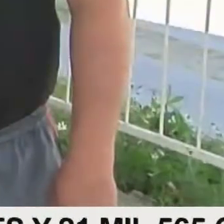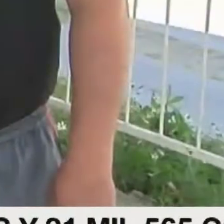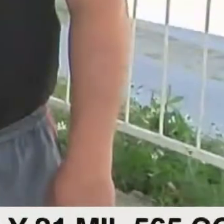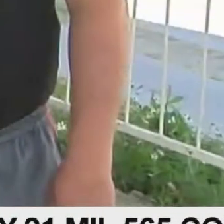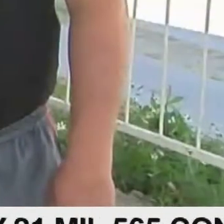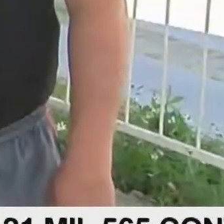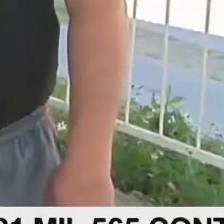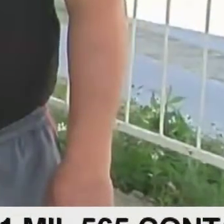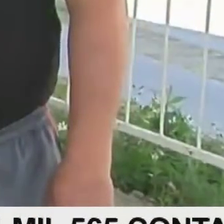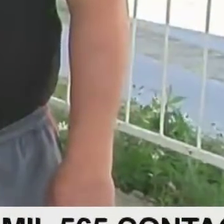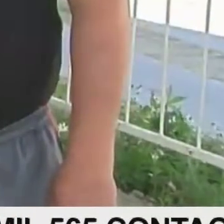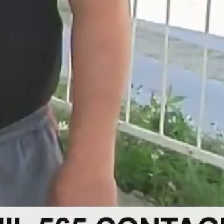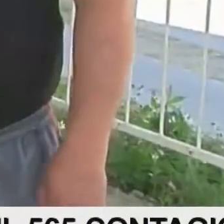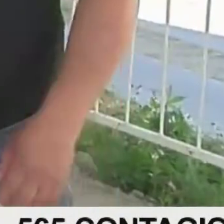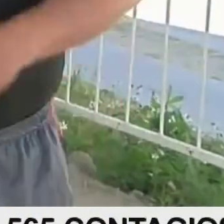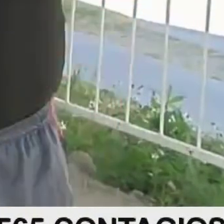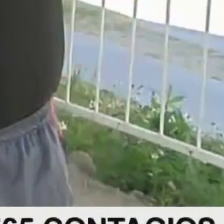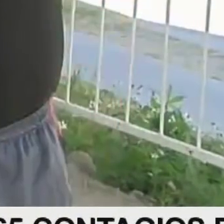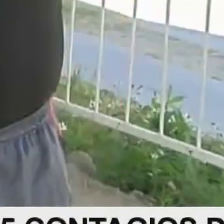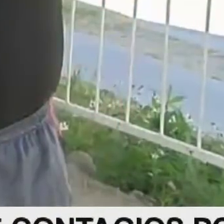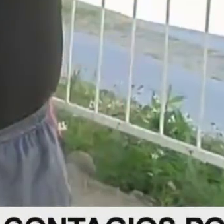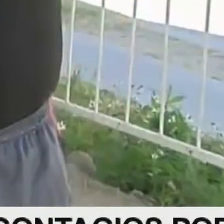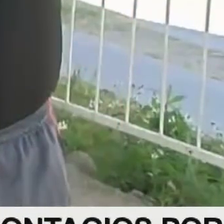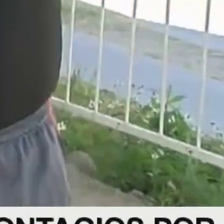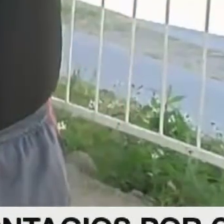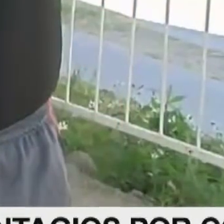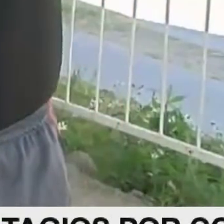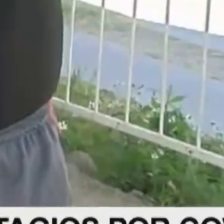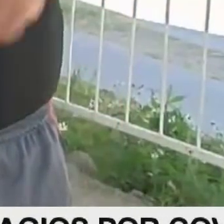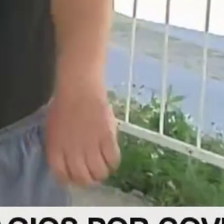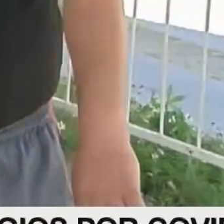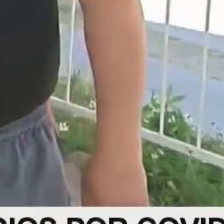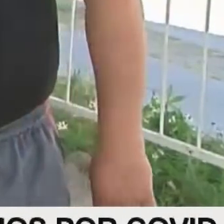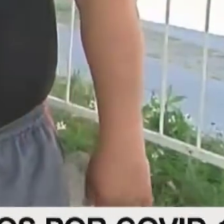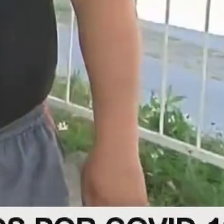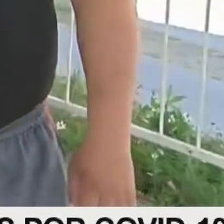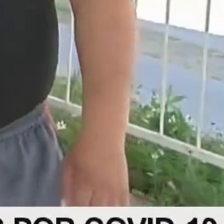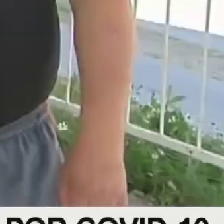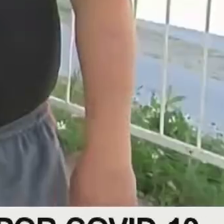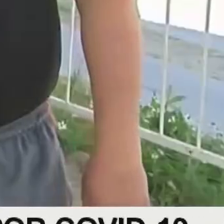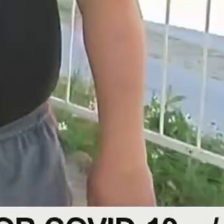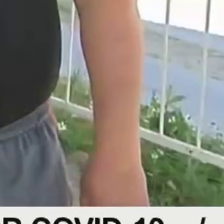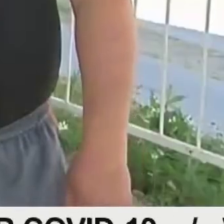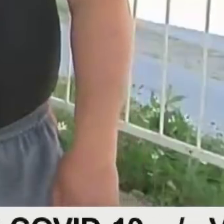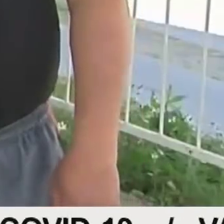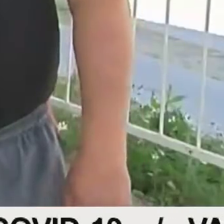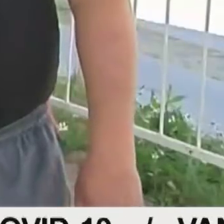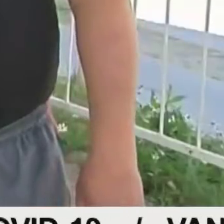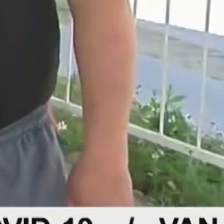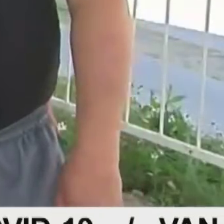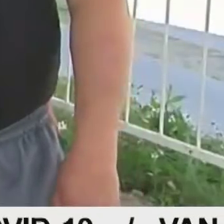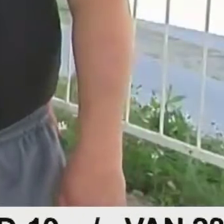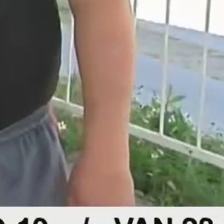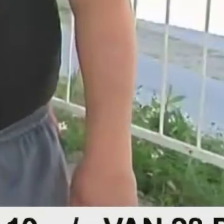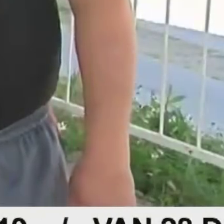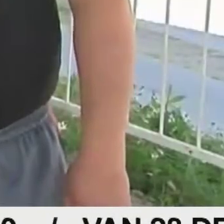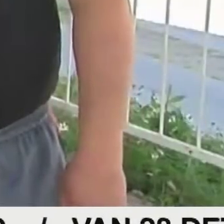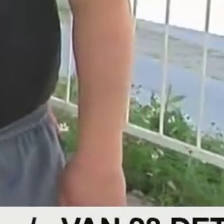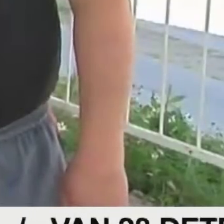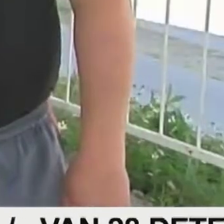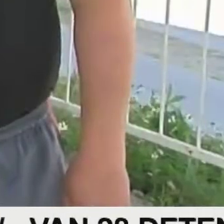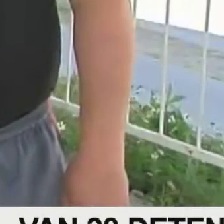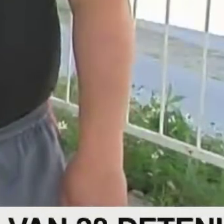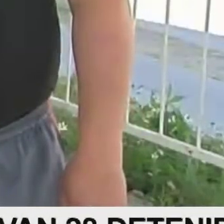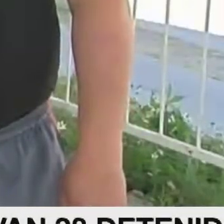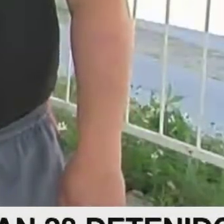y por el mismo Chavita durante el año pasado y el primer mes de este año. Mencionarles que justo en este momento